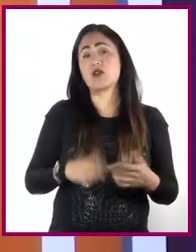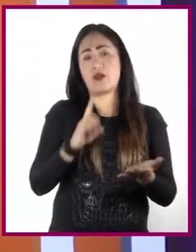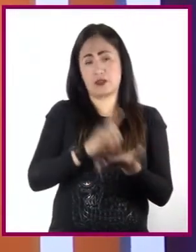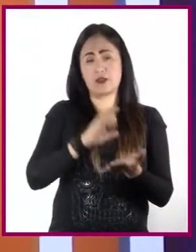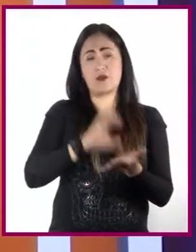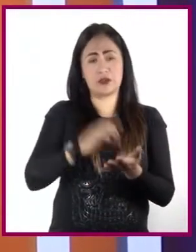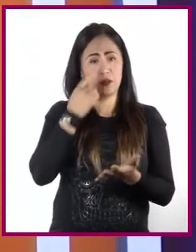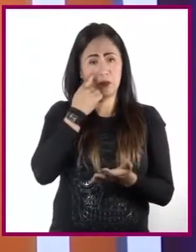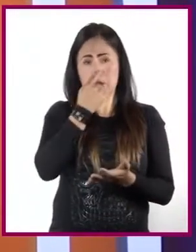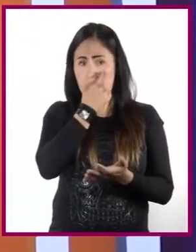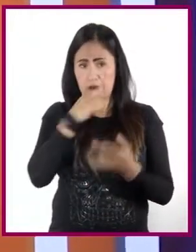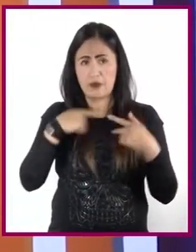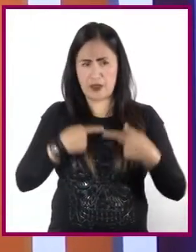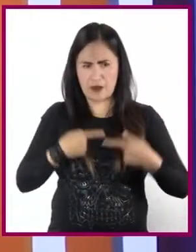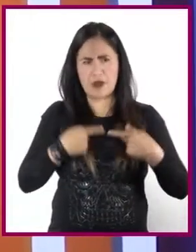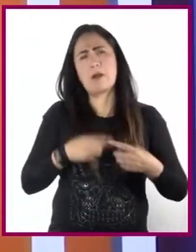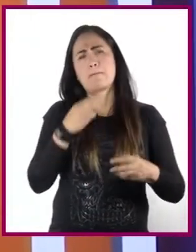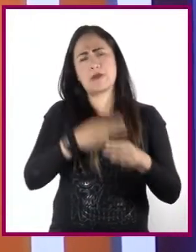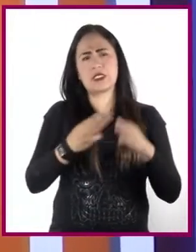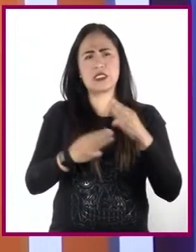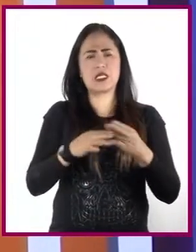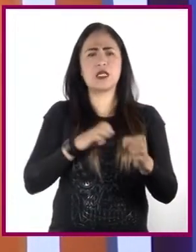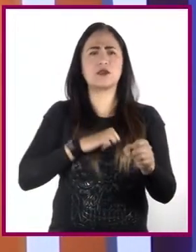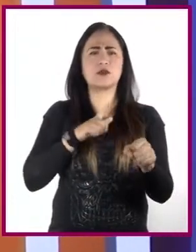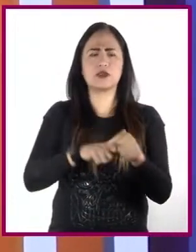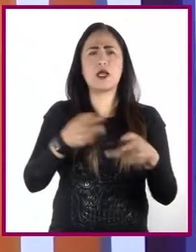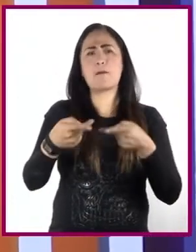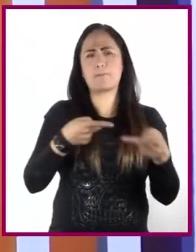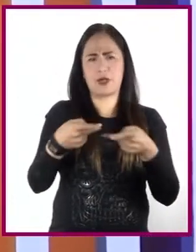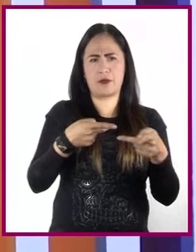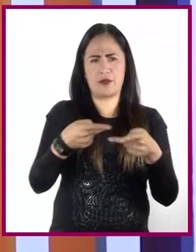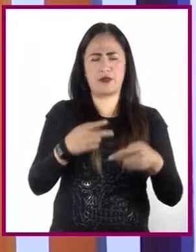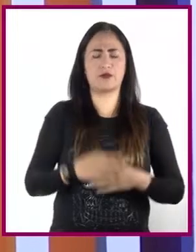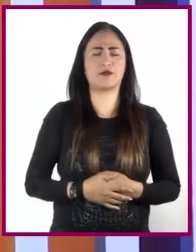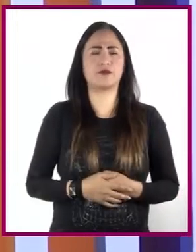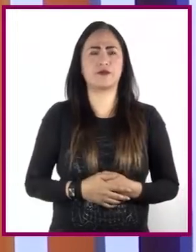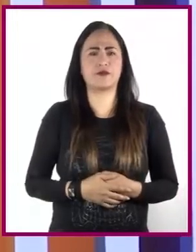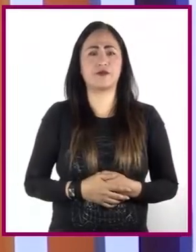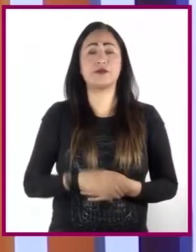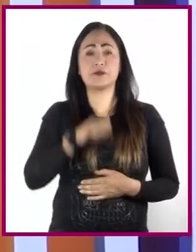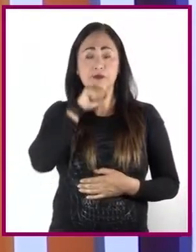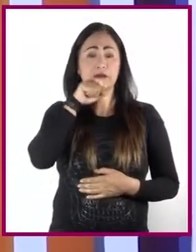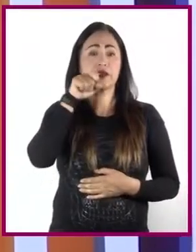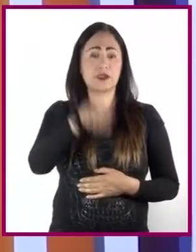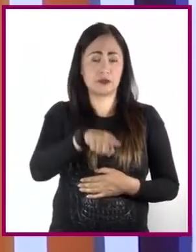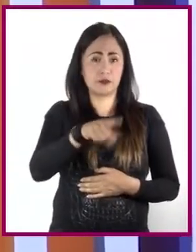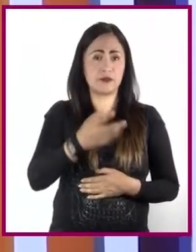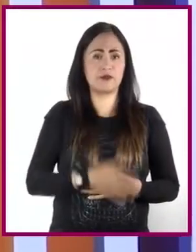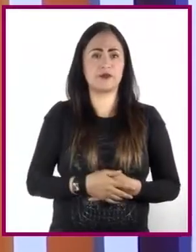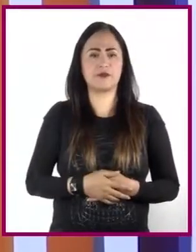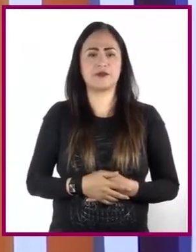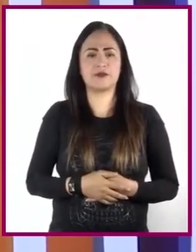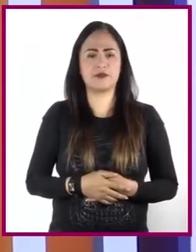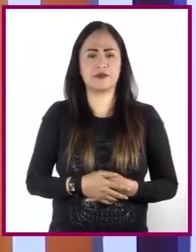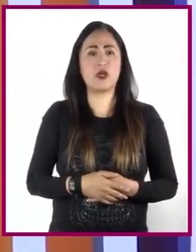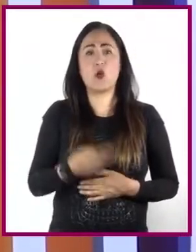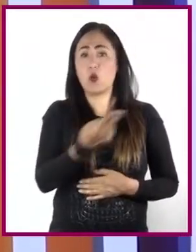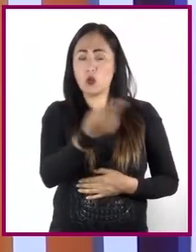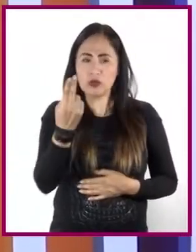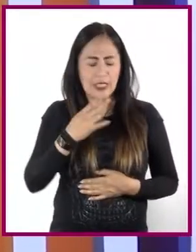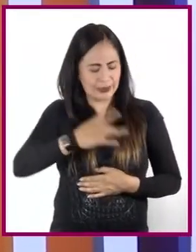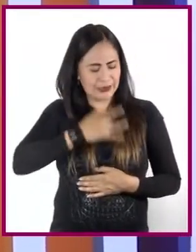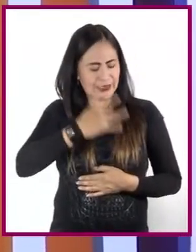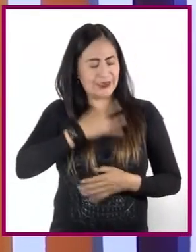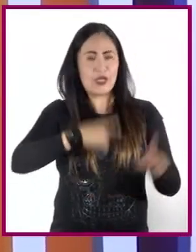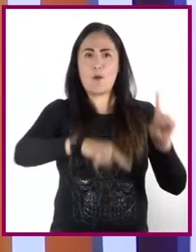visual, prepare hojas Leyer, punzón y regleta. También les invitamos a tener una actitud positiva